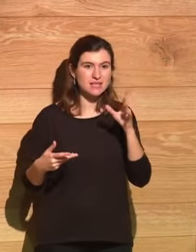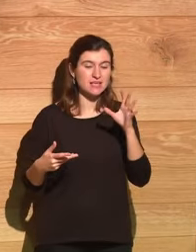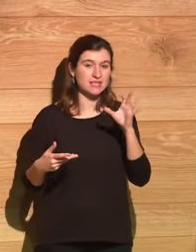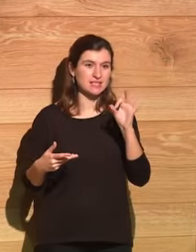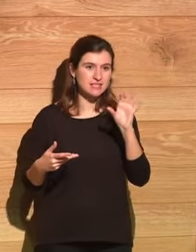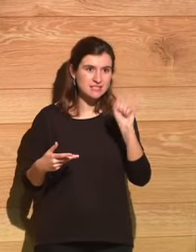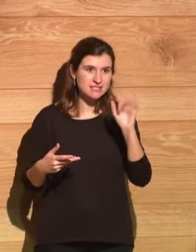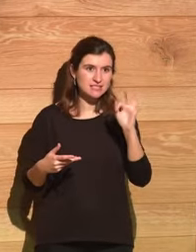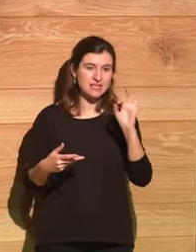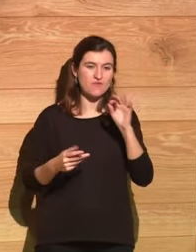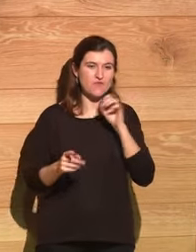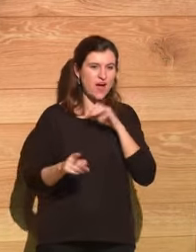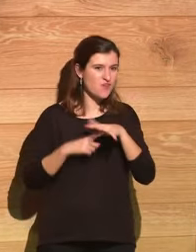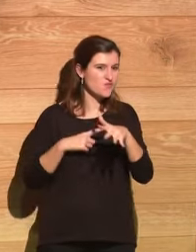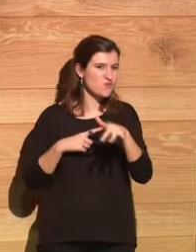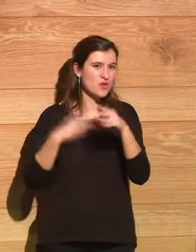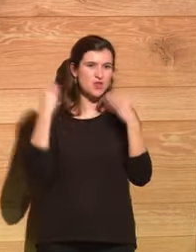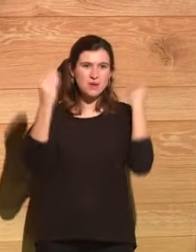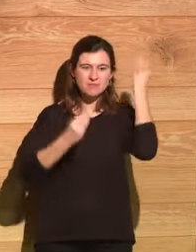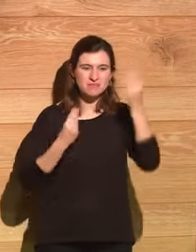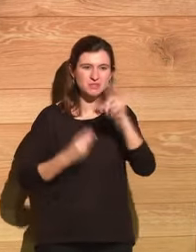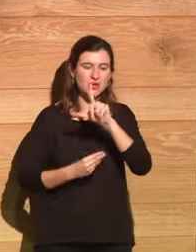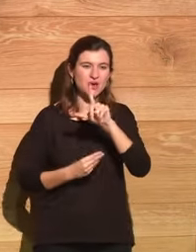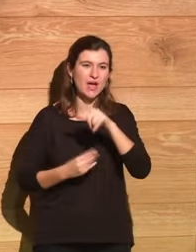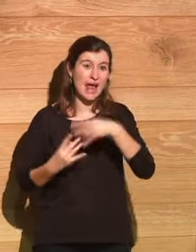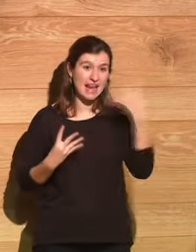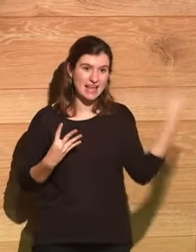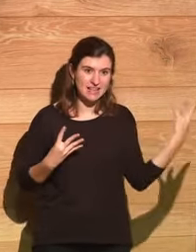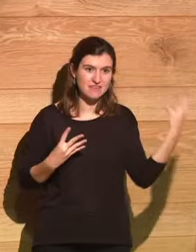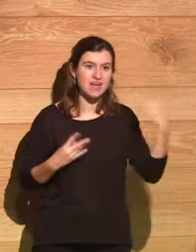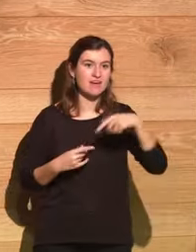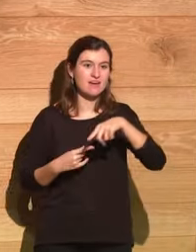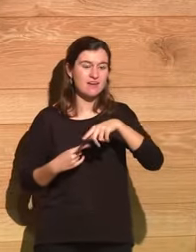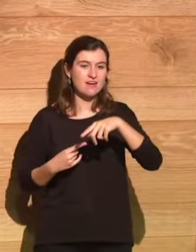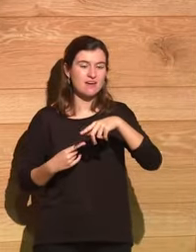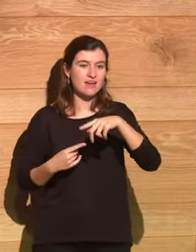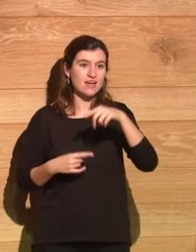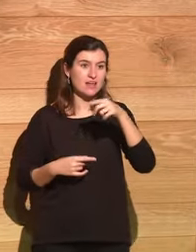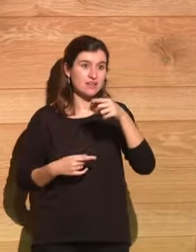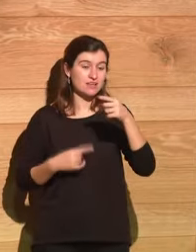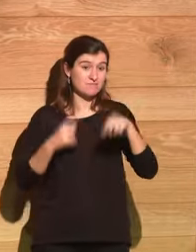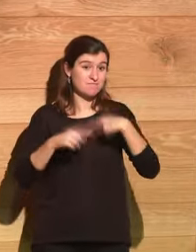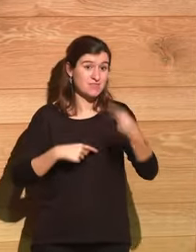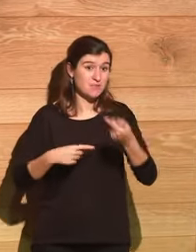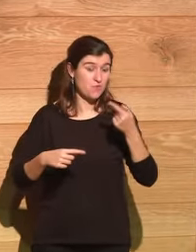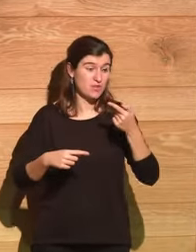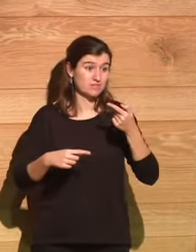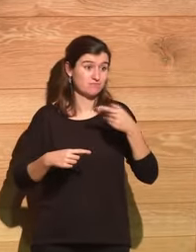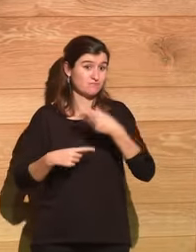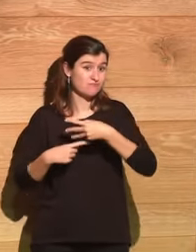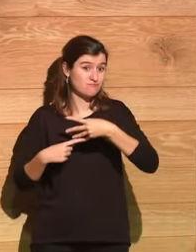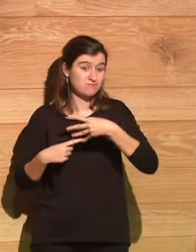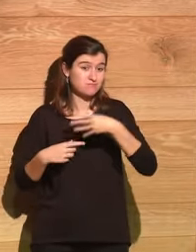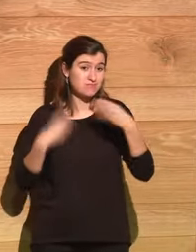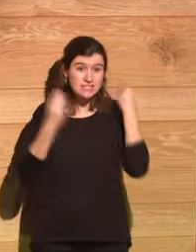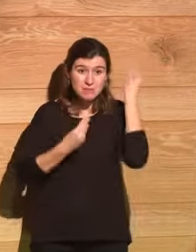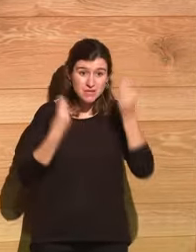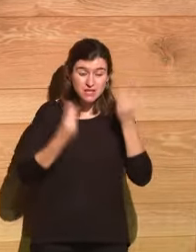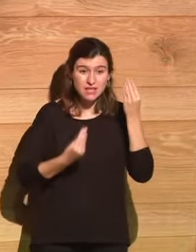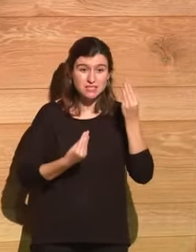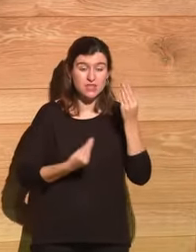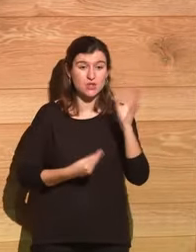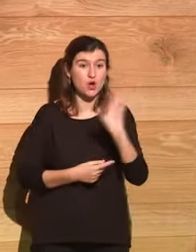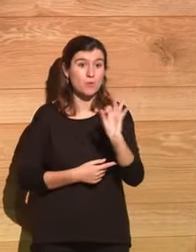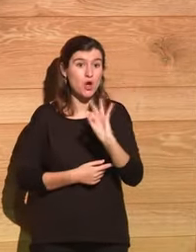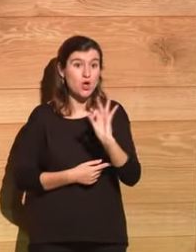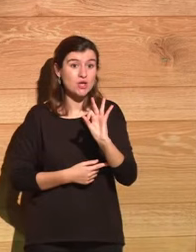también en el pensamiento LGTB, etcétera, creo que es algo que se ha pensado más tarde, ¿no? Más tarde de cuando está escrito